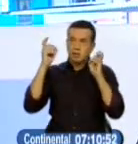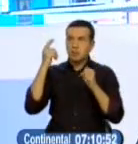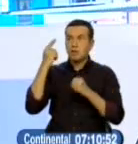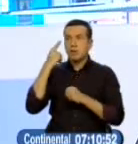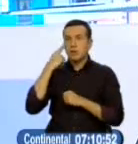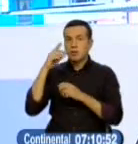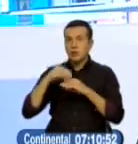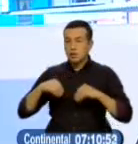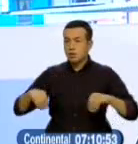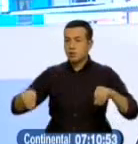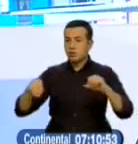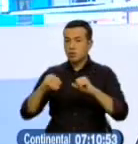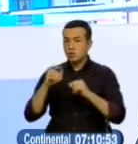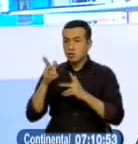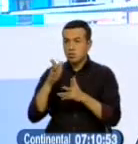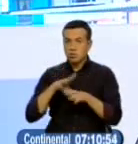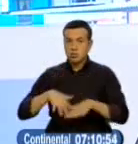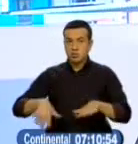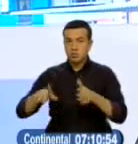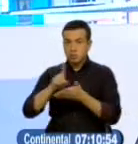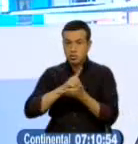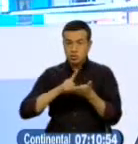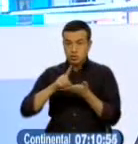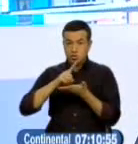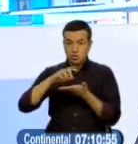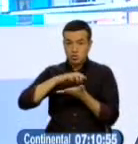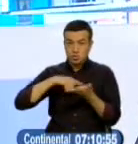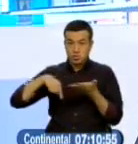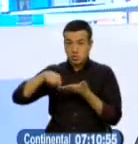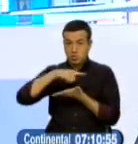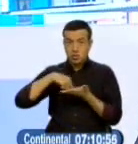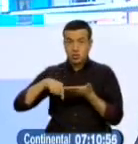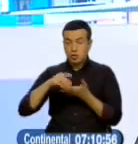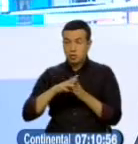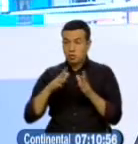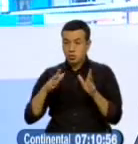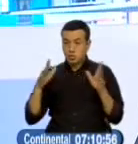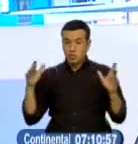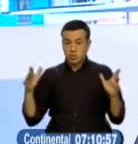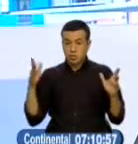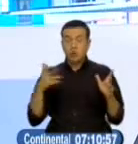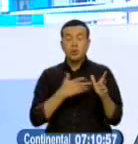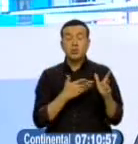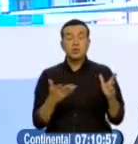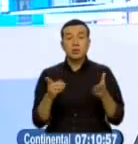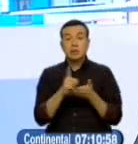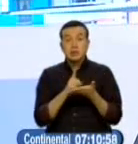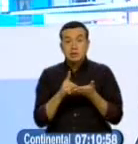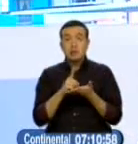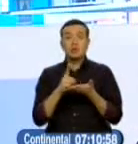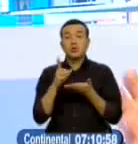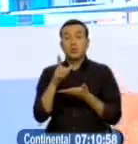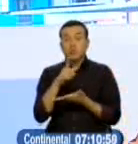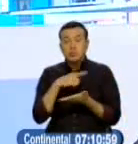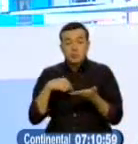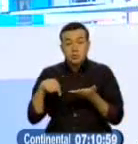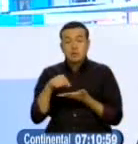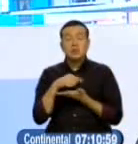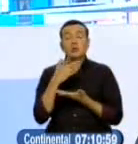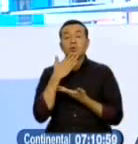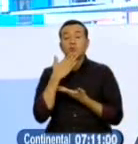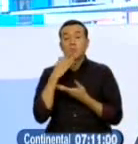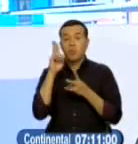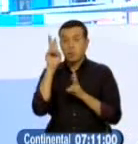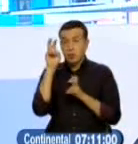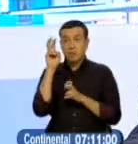manejo territorial en distritos y en circuitos, lo que permite el distrito y el circuito fundamentalmente en los aspectos sociales y concretamente en el